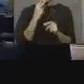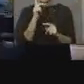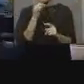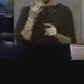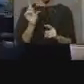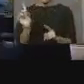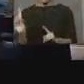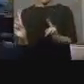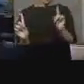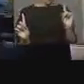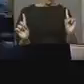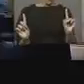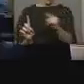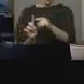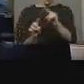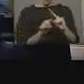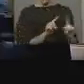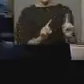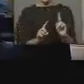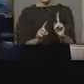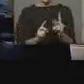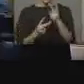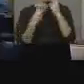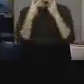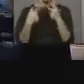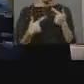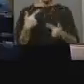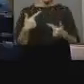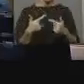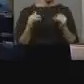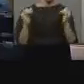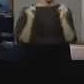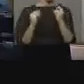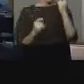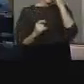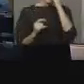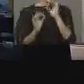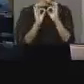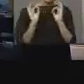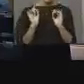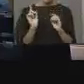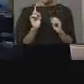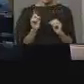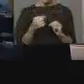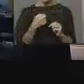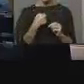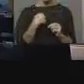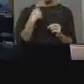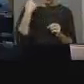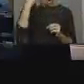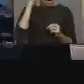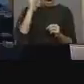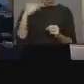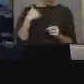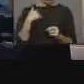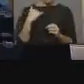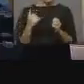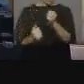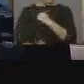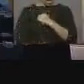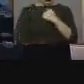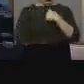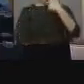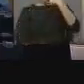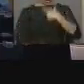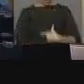de otro, o de una mirada política o de un credo en particular. Y quiero decirles que yo soy creyente, soy cristiana y soy